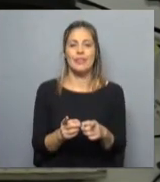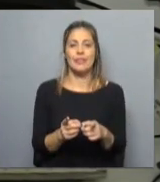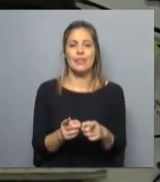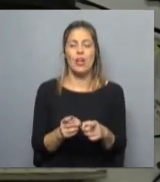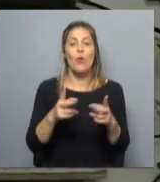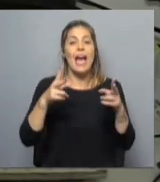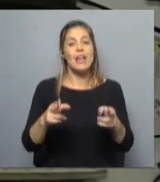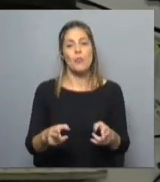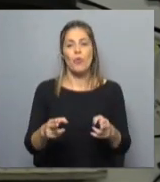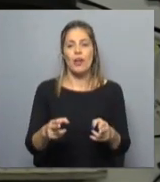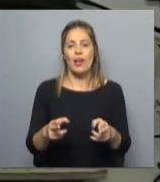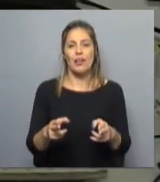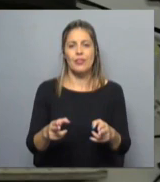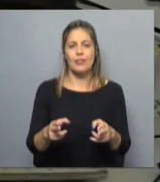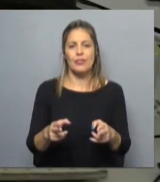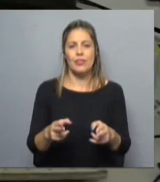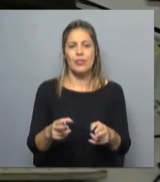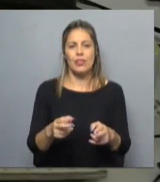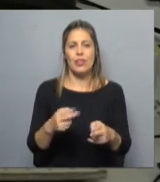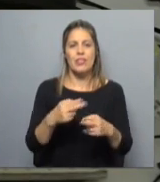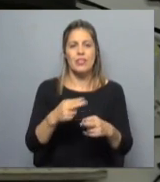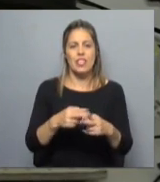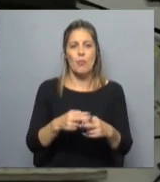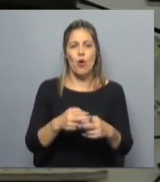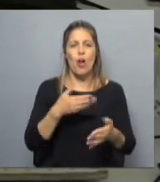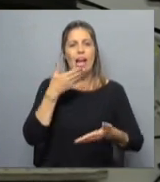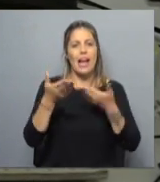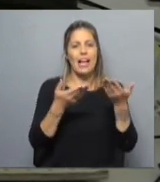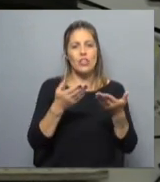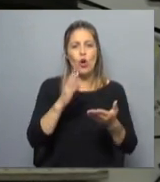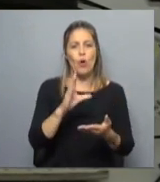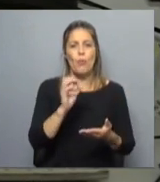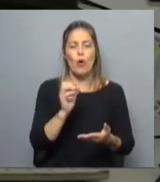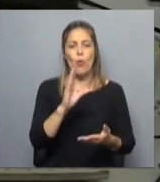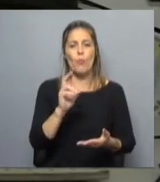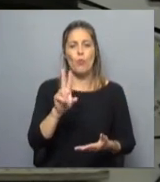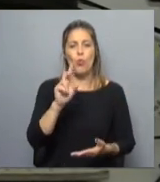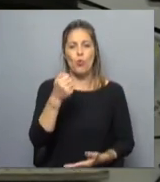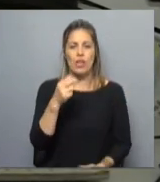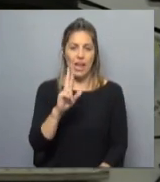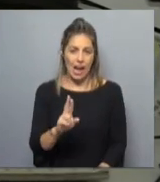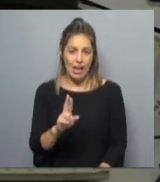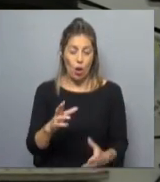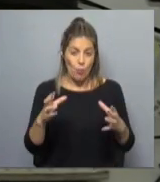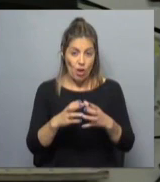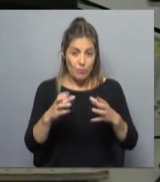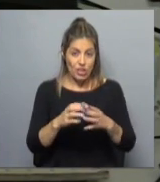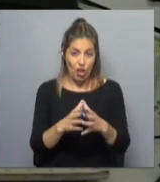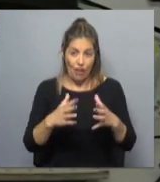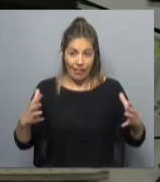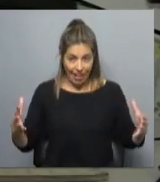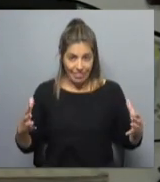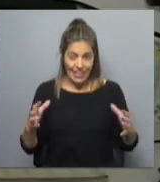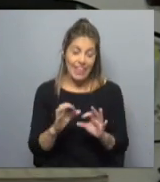era una época que estaba lo que se llamó en algún momento el canto popular, que era un movimiento muy grande